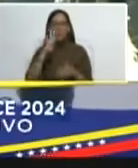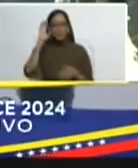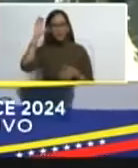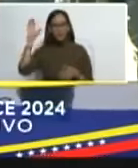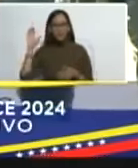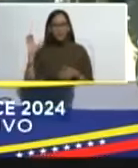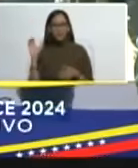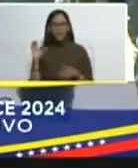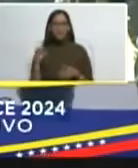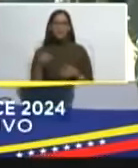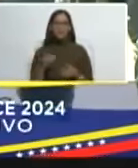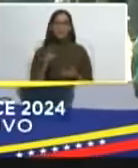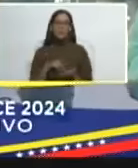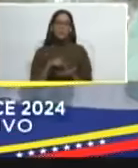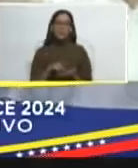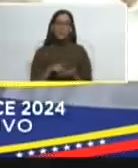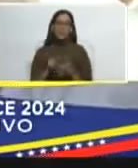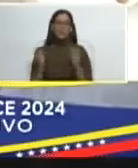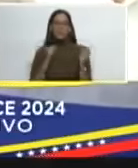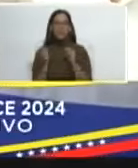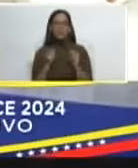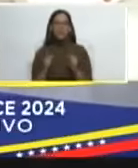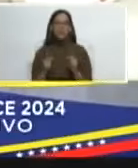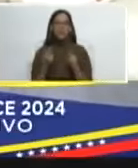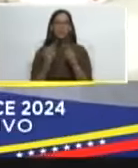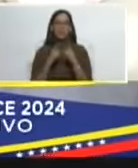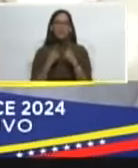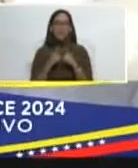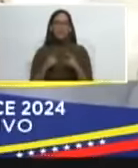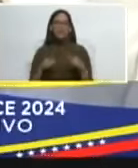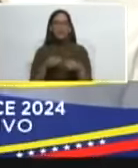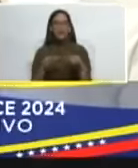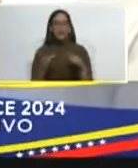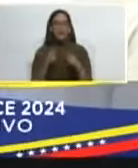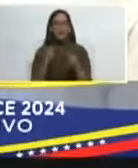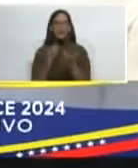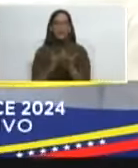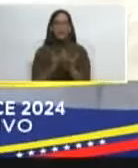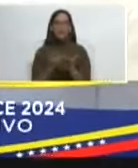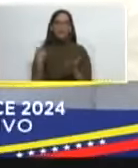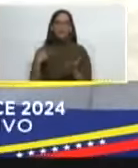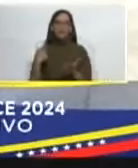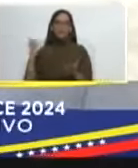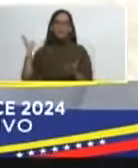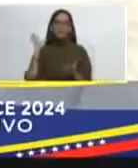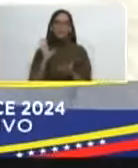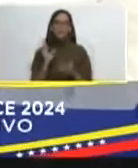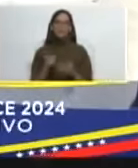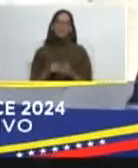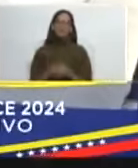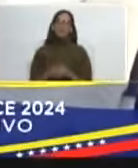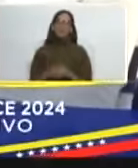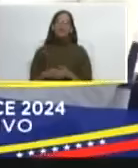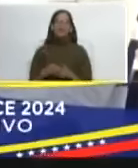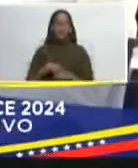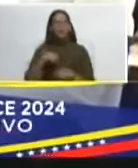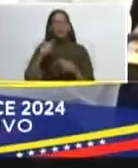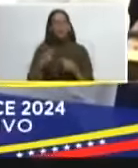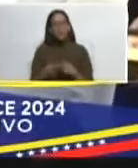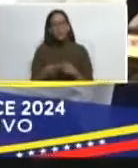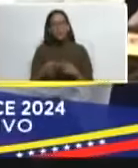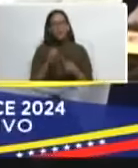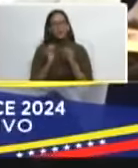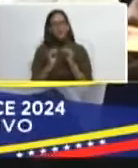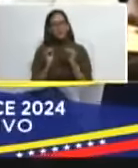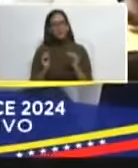allí presentes, debatiendo distintas áreas de la economía que tenemos que llevar a cabo y, por otro lado, pues, haciendo